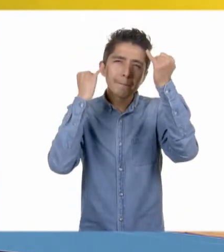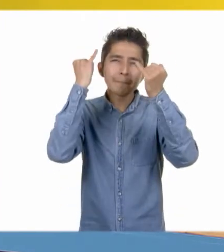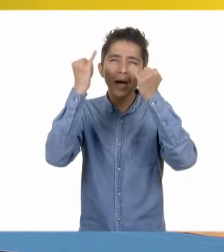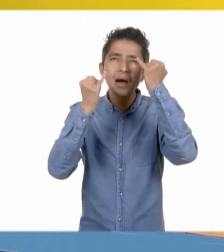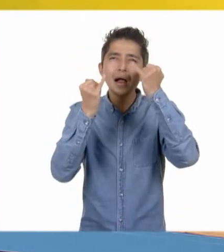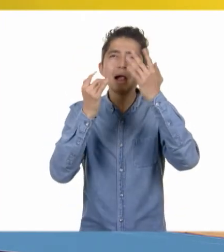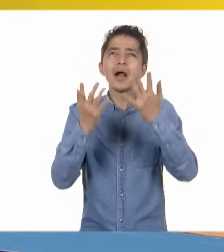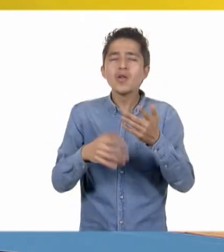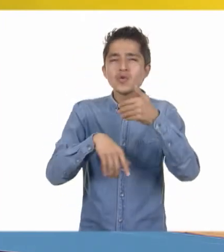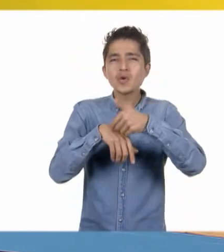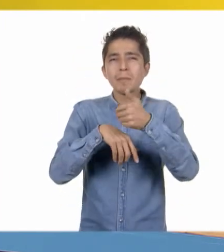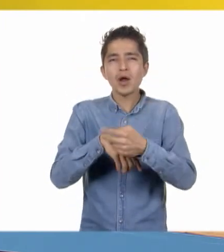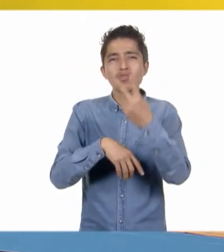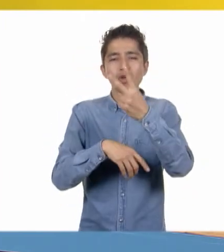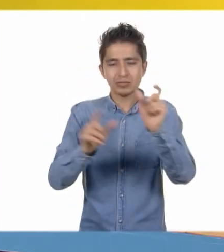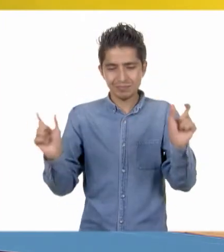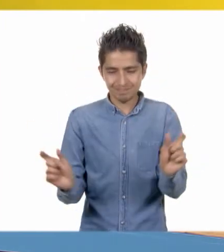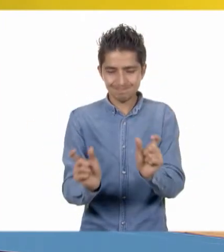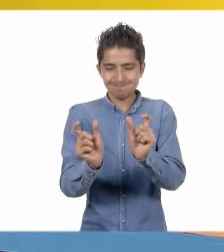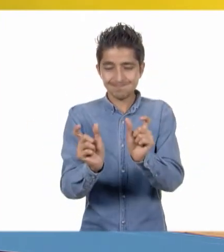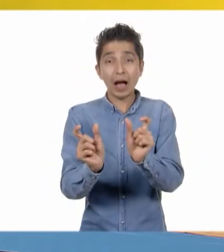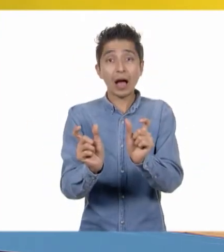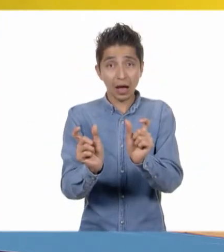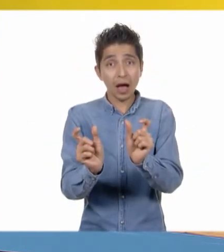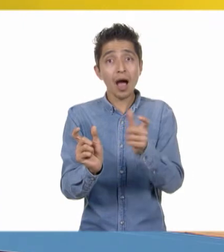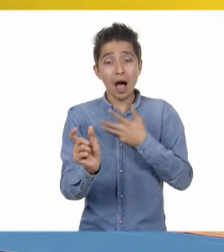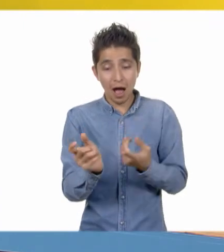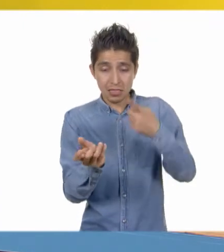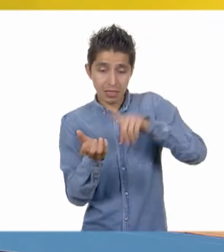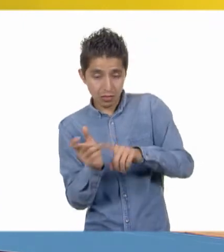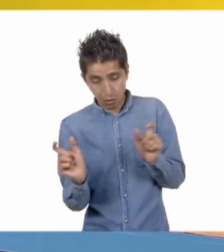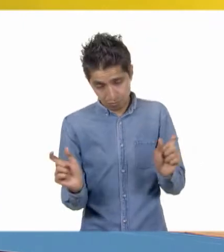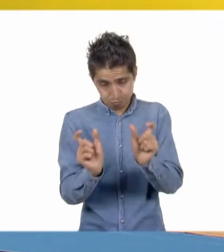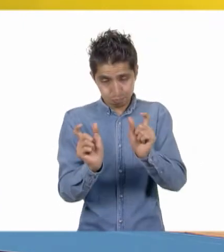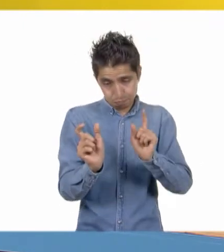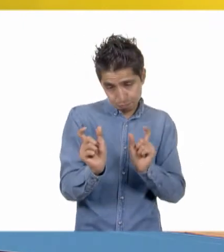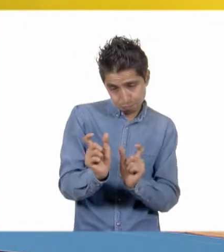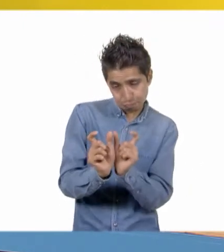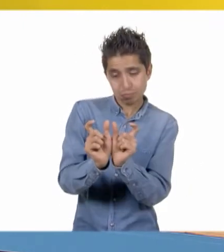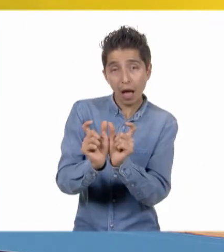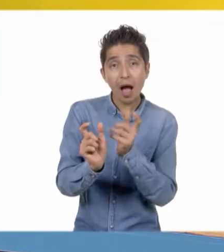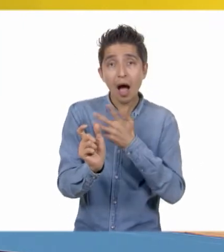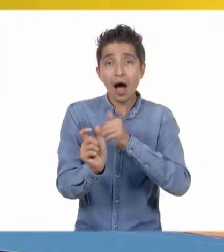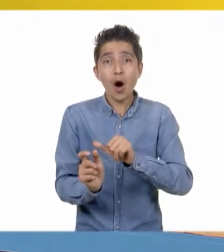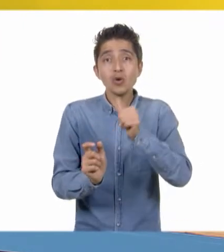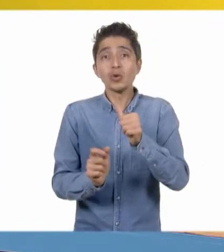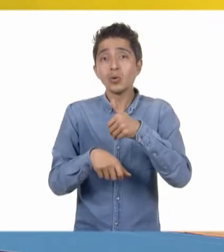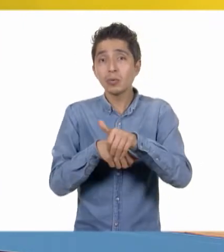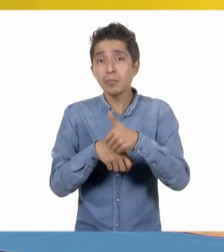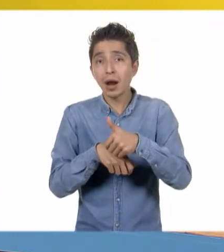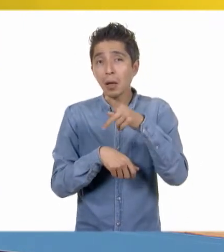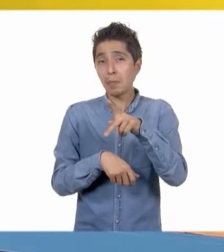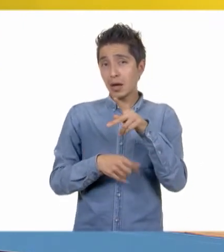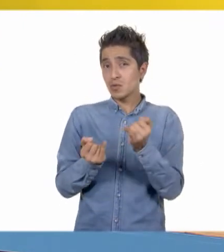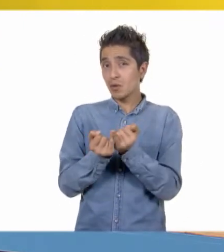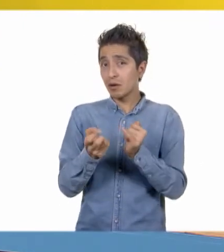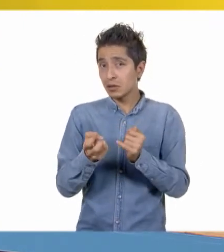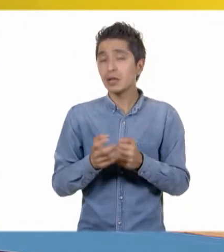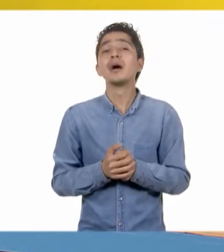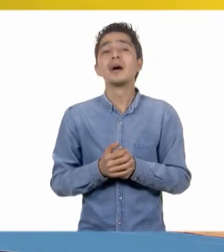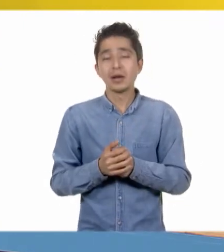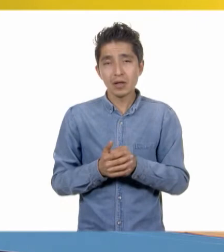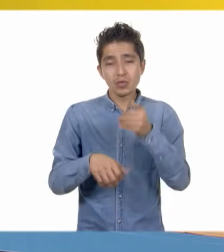espacio entre 2 números para saber si entre ellos existen otros números parecidos a ellos. Ya vimos que